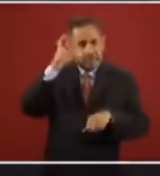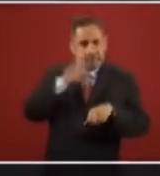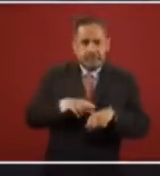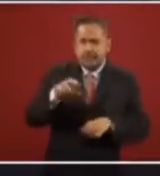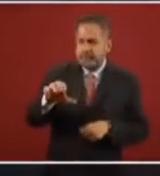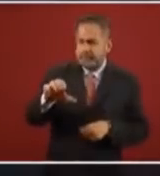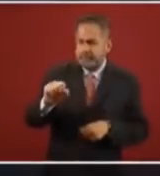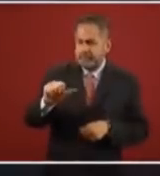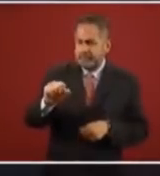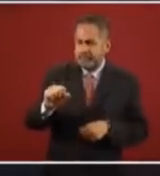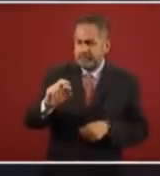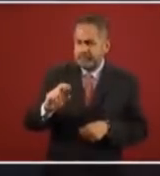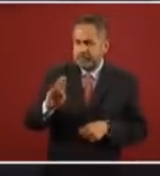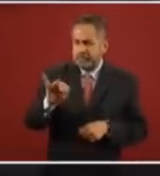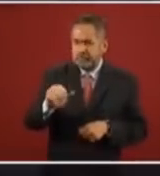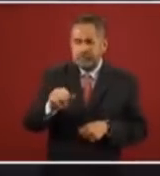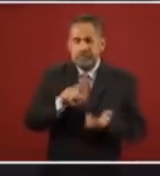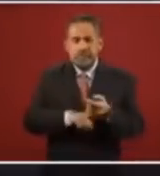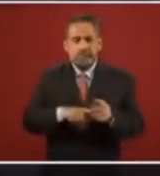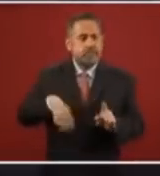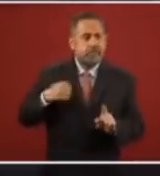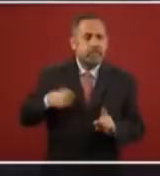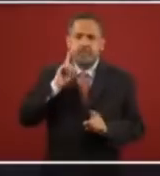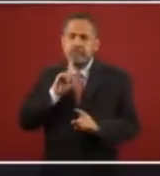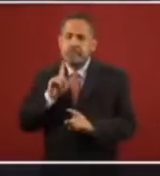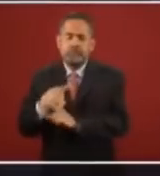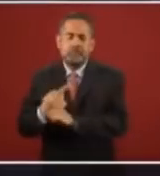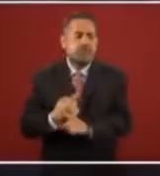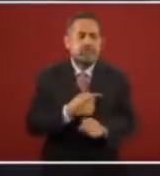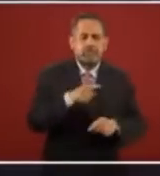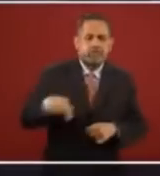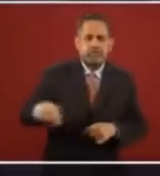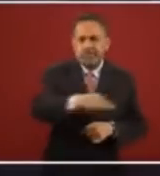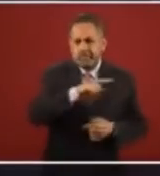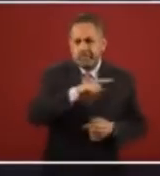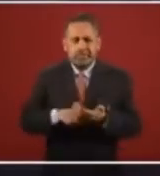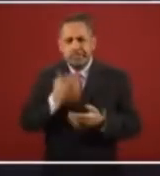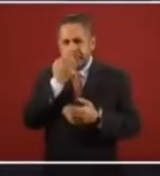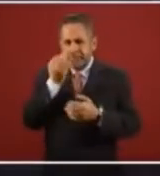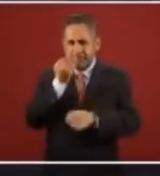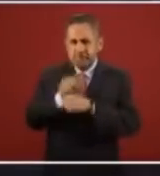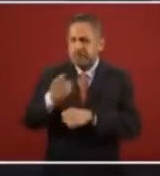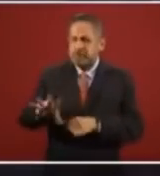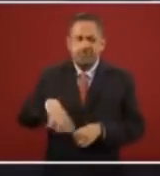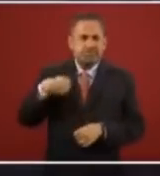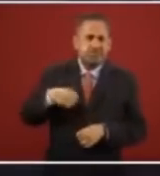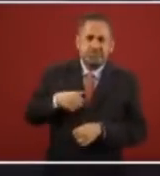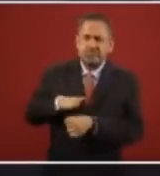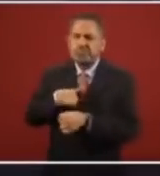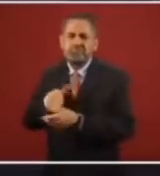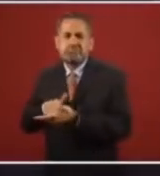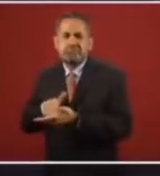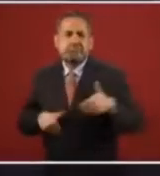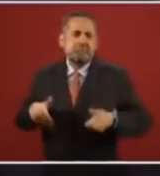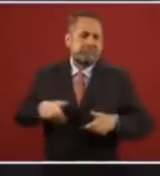Casarrubias, que abusaba de las empleadas, abusaba de las muchachas, de las estudiantes, era director de Fidena, fue